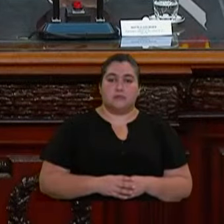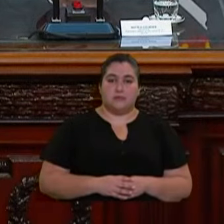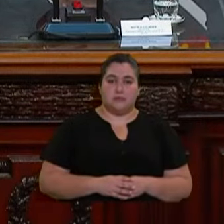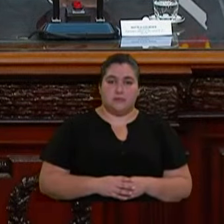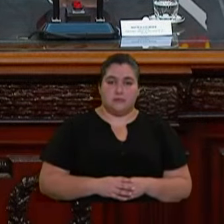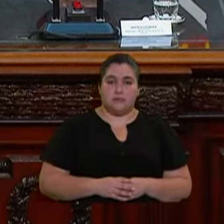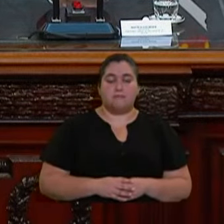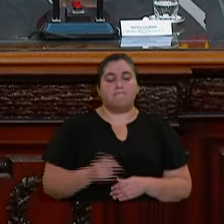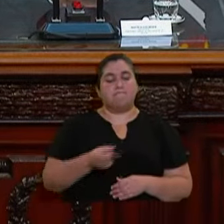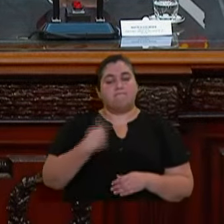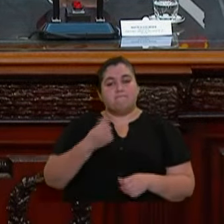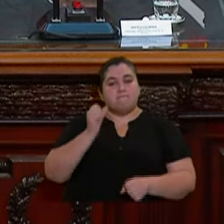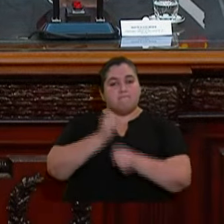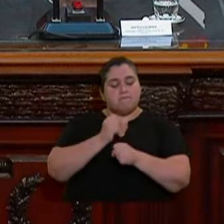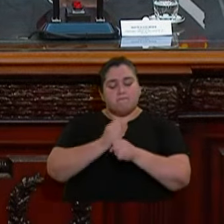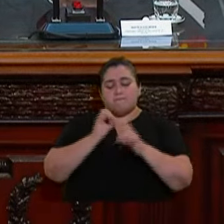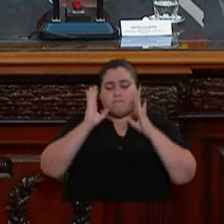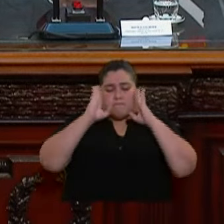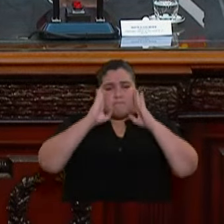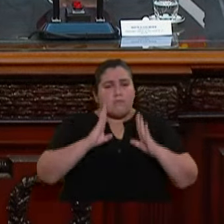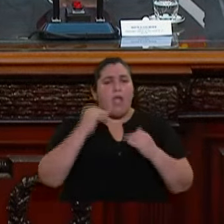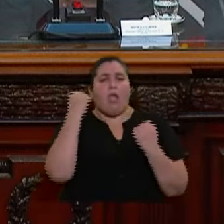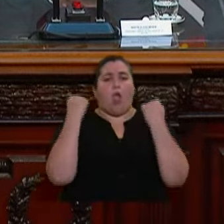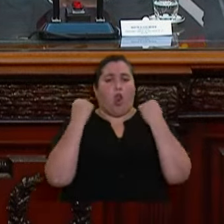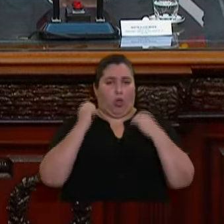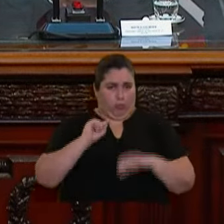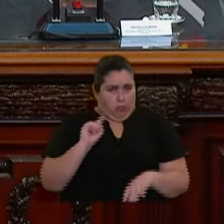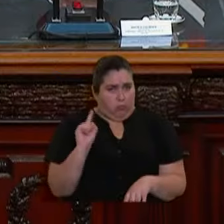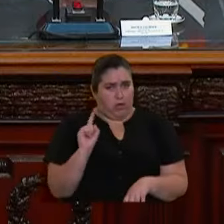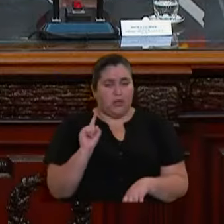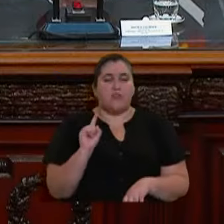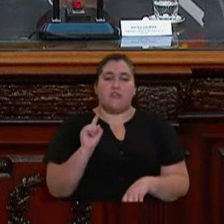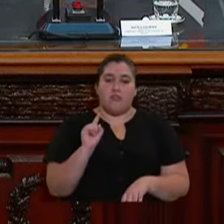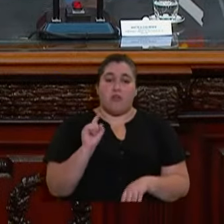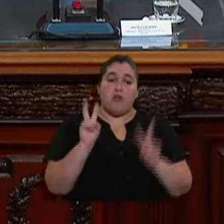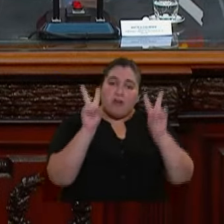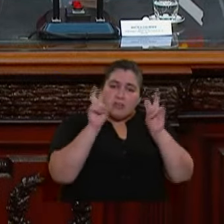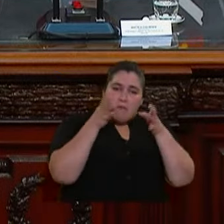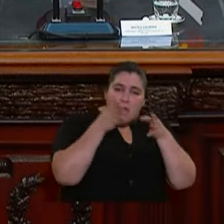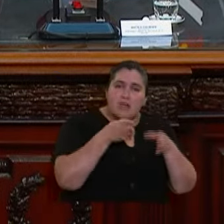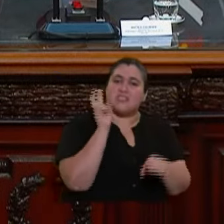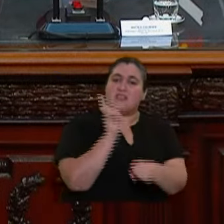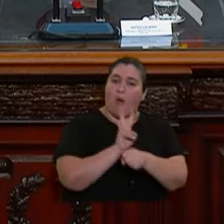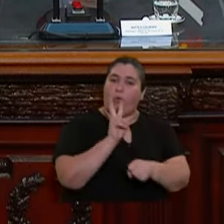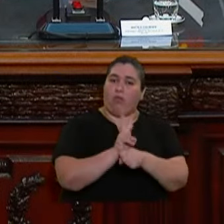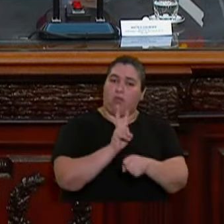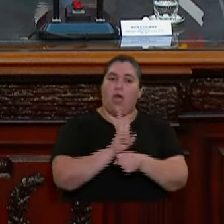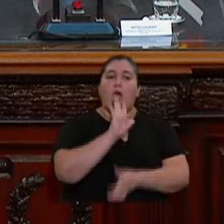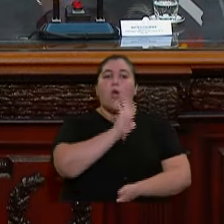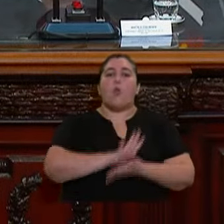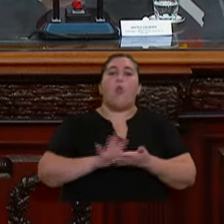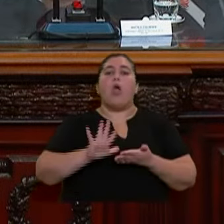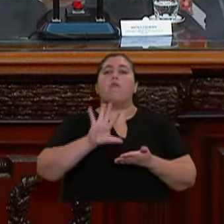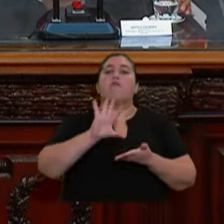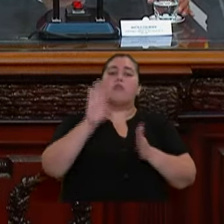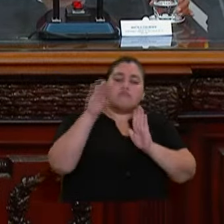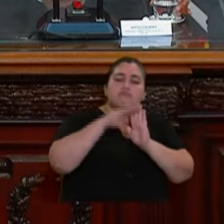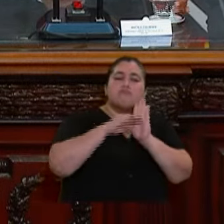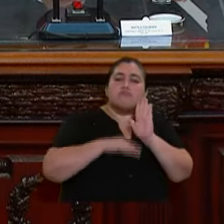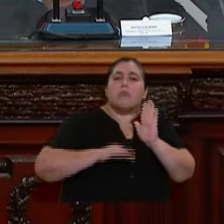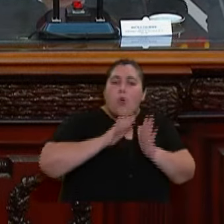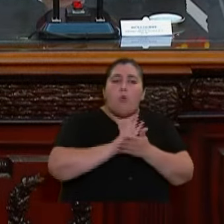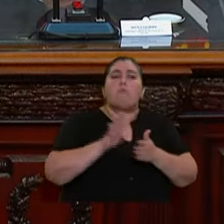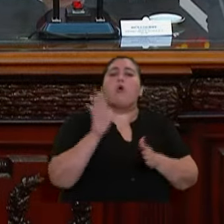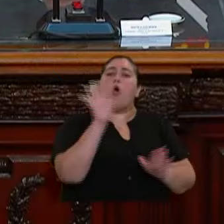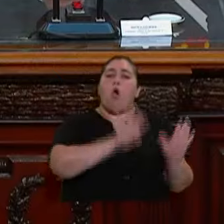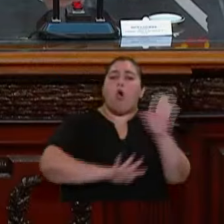Pero nuestro trabajo no se limita únicamente a lo económico. En seguridad, hemos inaugurado una nueva doctrina del orden público que